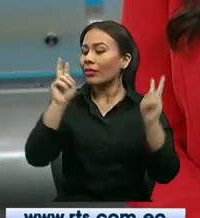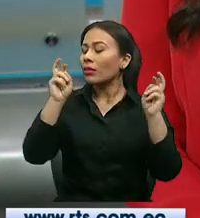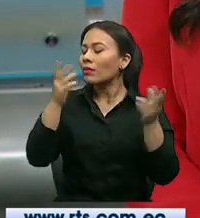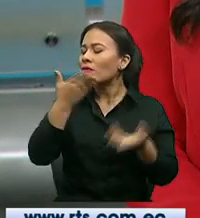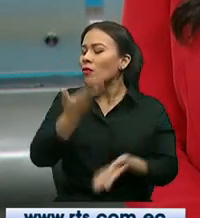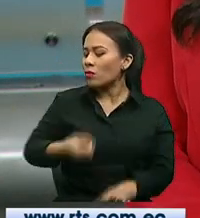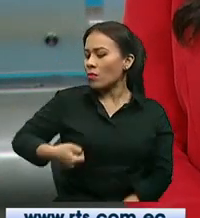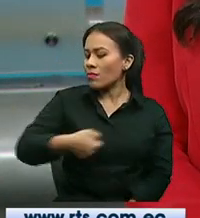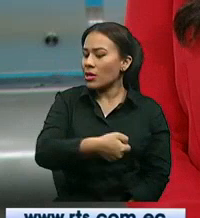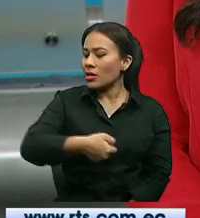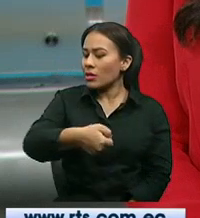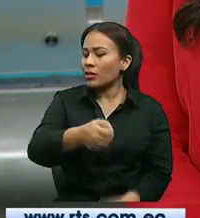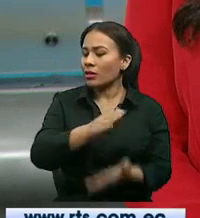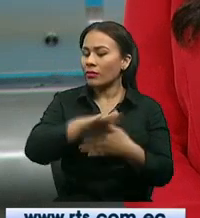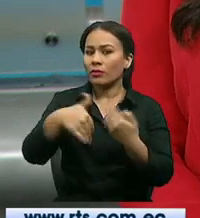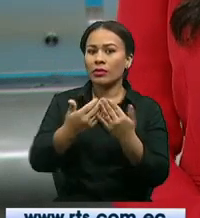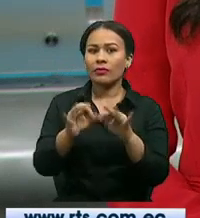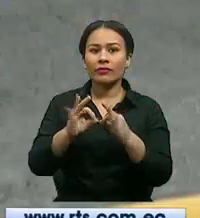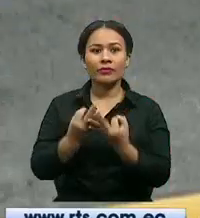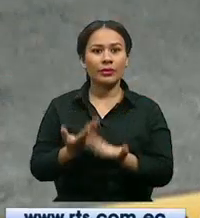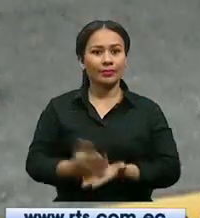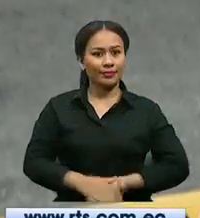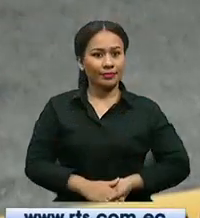sospechoso del asesinato.